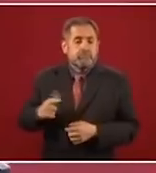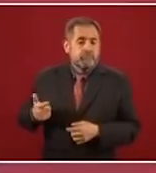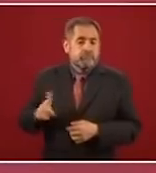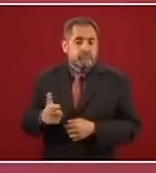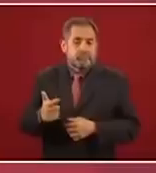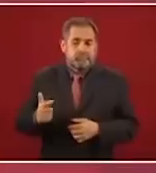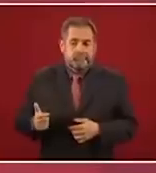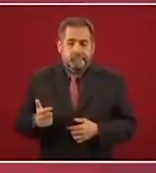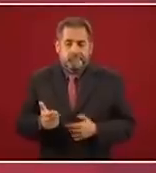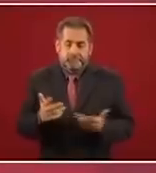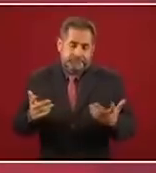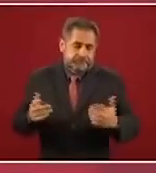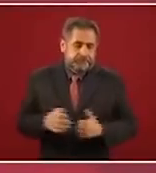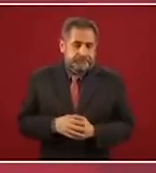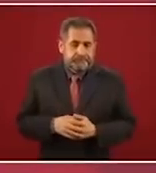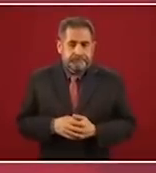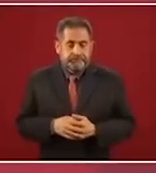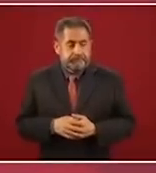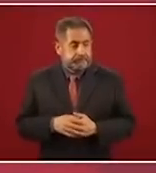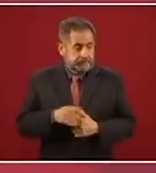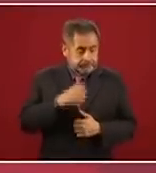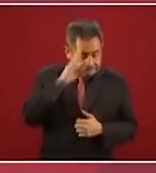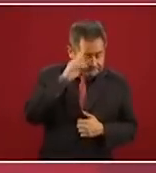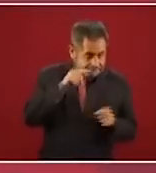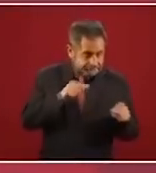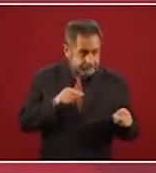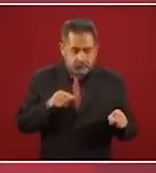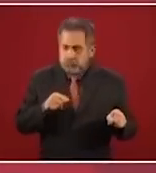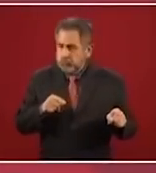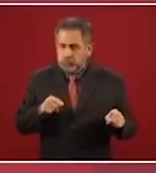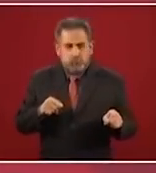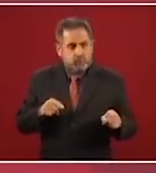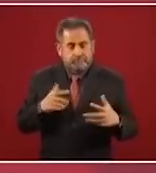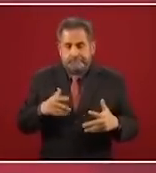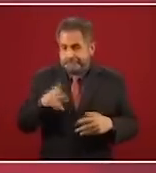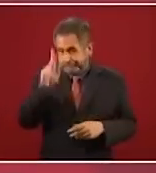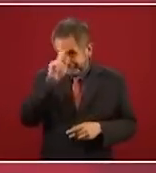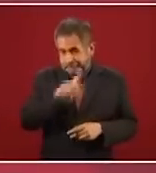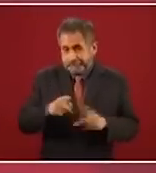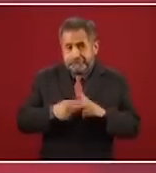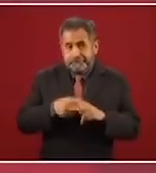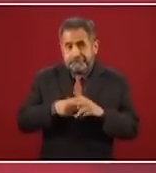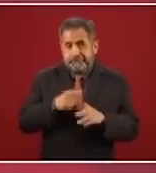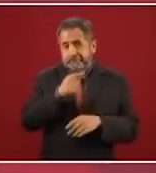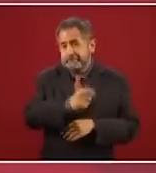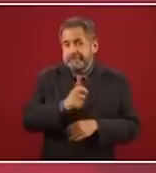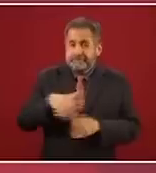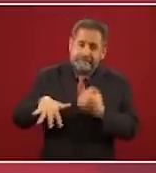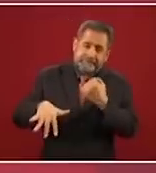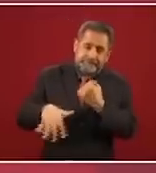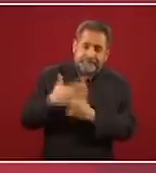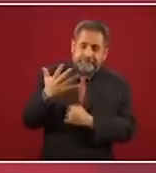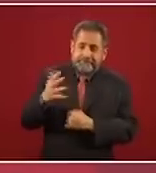Nos representaba en promedio en los últimos tiempos